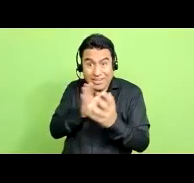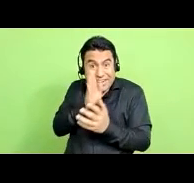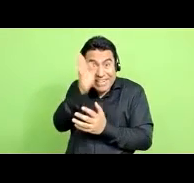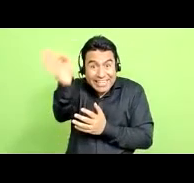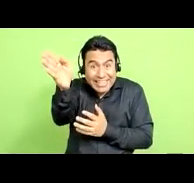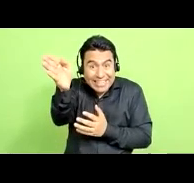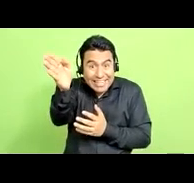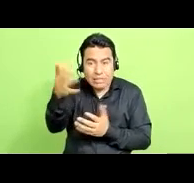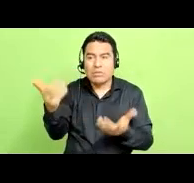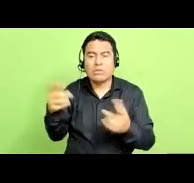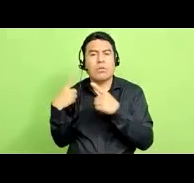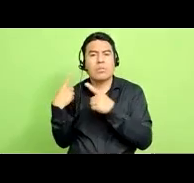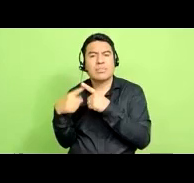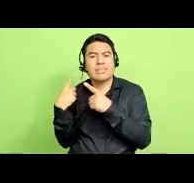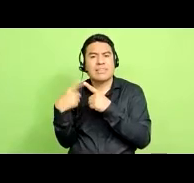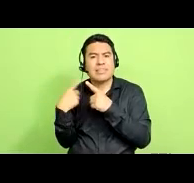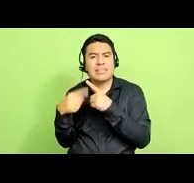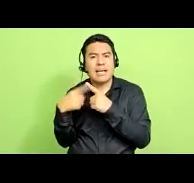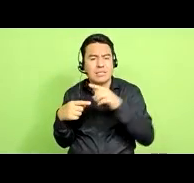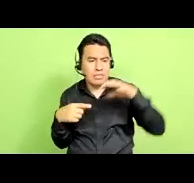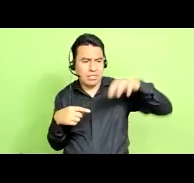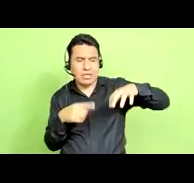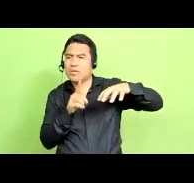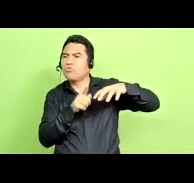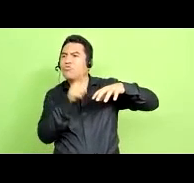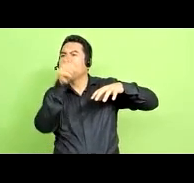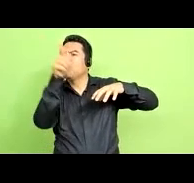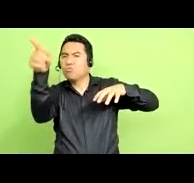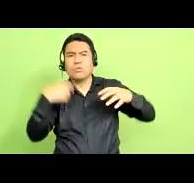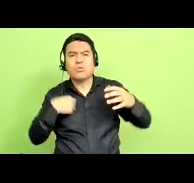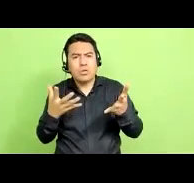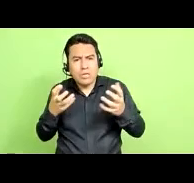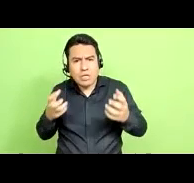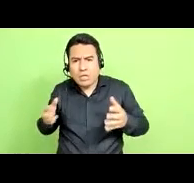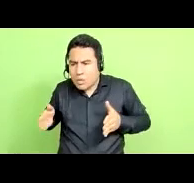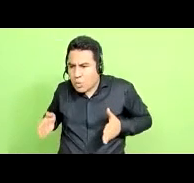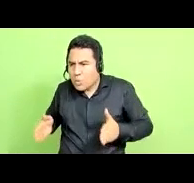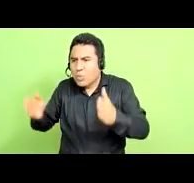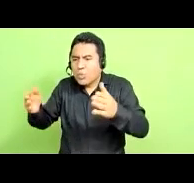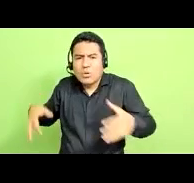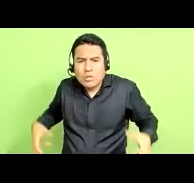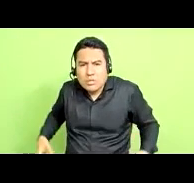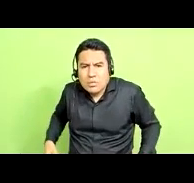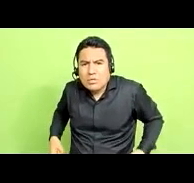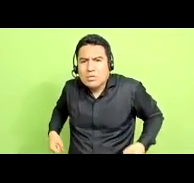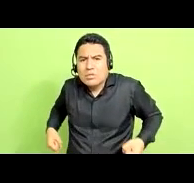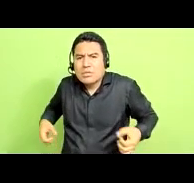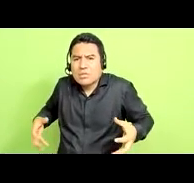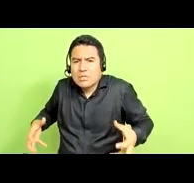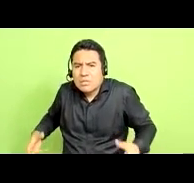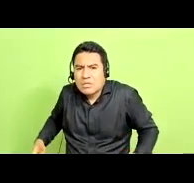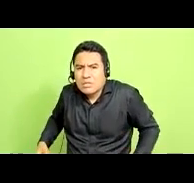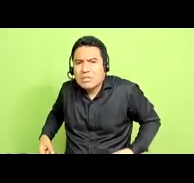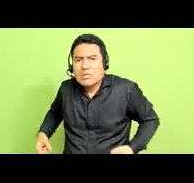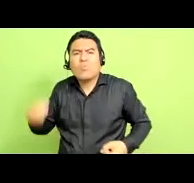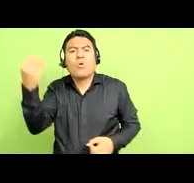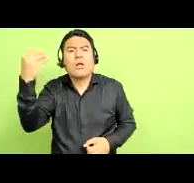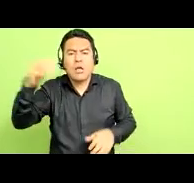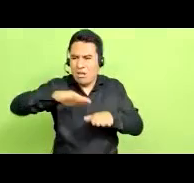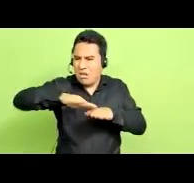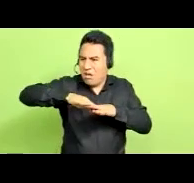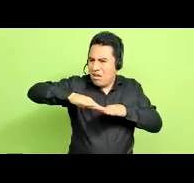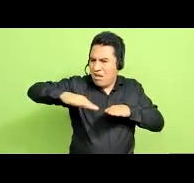un taxi del bar con amin que ha tenido que ir por la pista y casi me ha costado la vida porque unas rampas que más